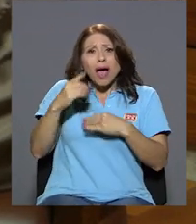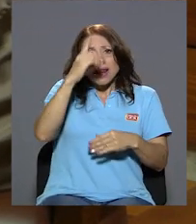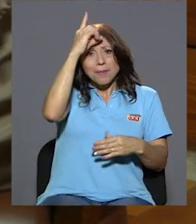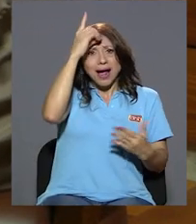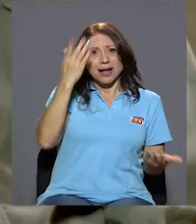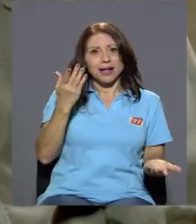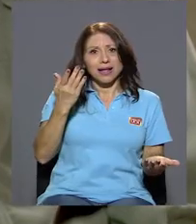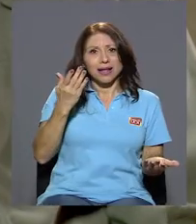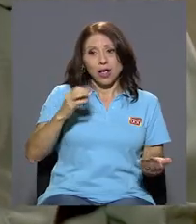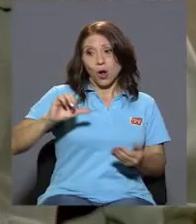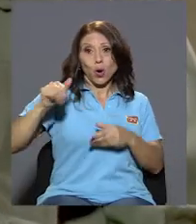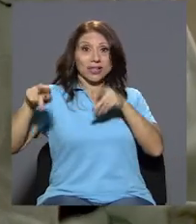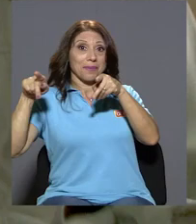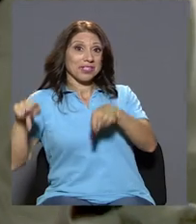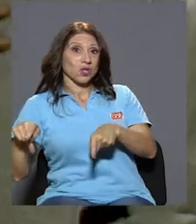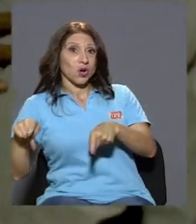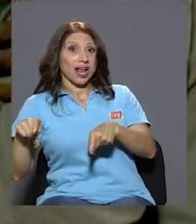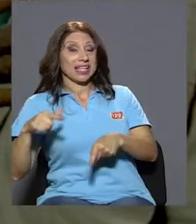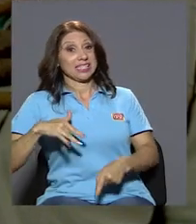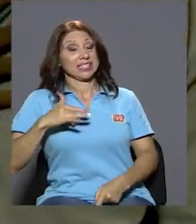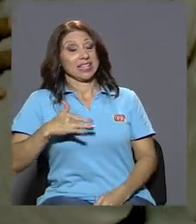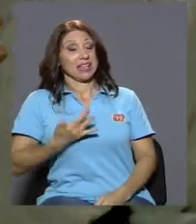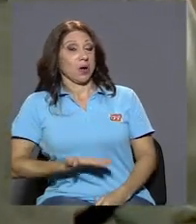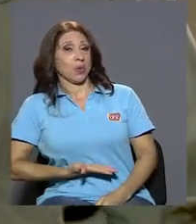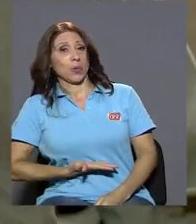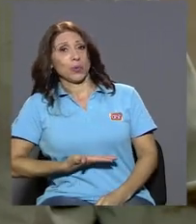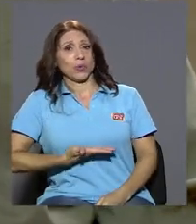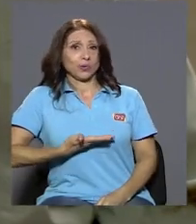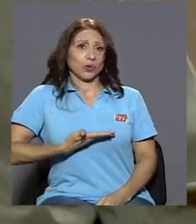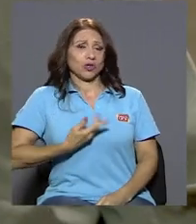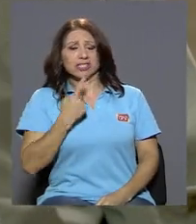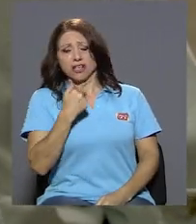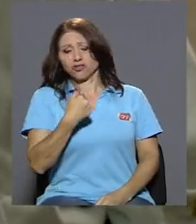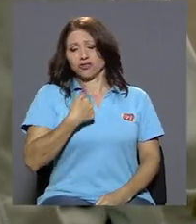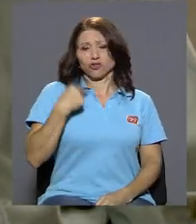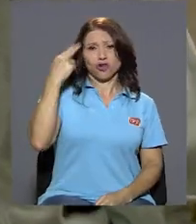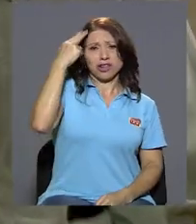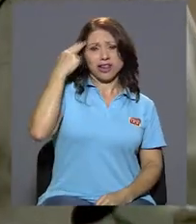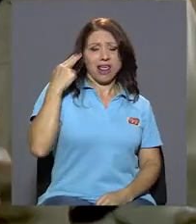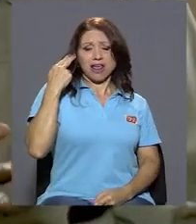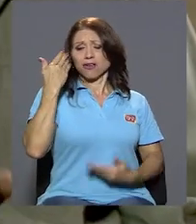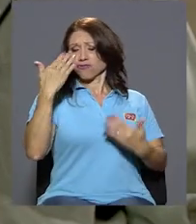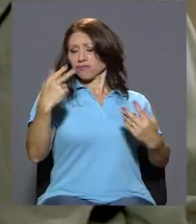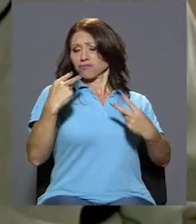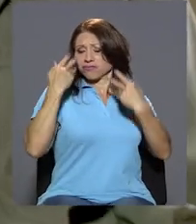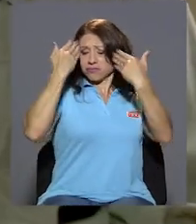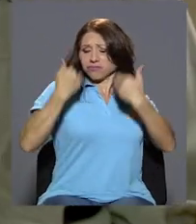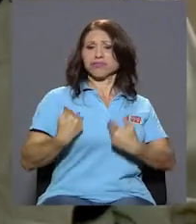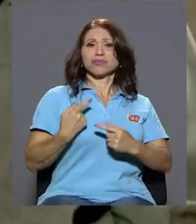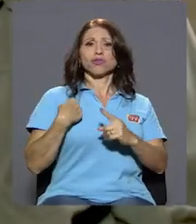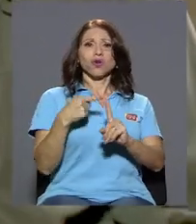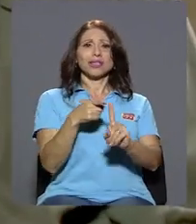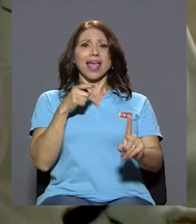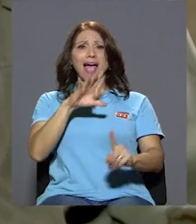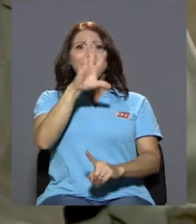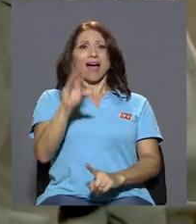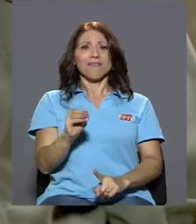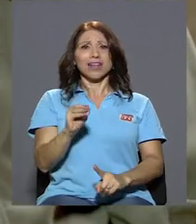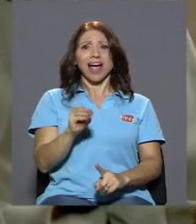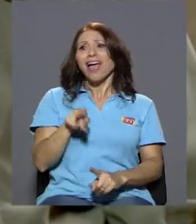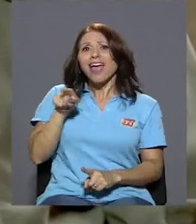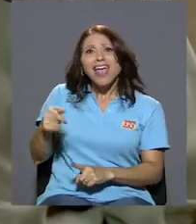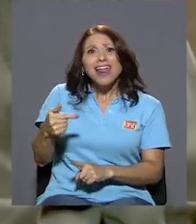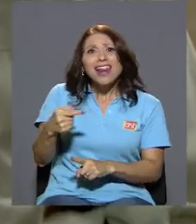alemán y uno que decía muy orgullosamente que yo soy negro evidentemente soy de áfrica